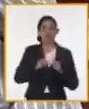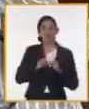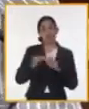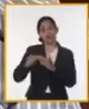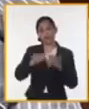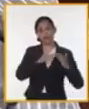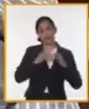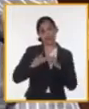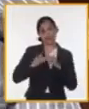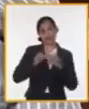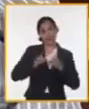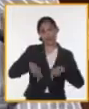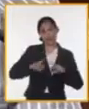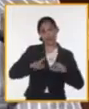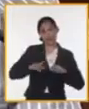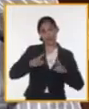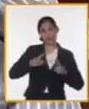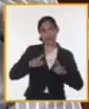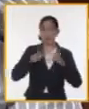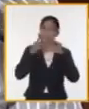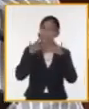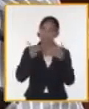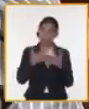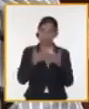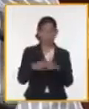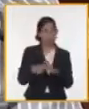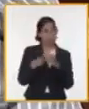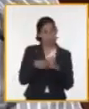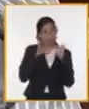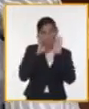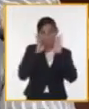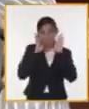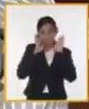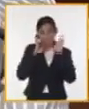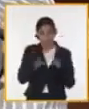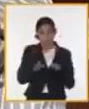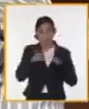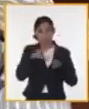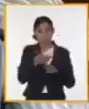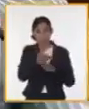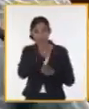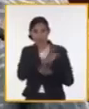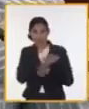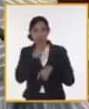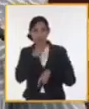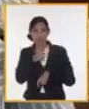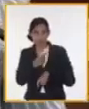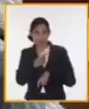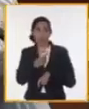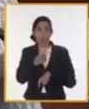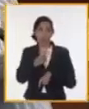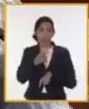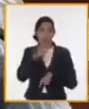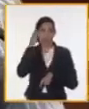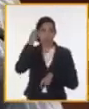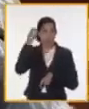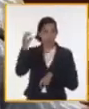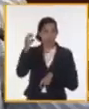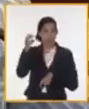Y por supuesto ratificar desde el inicio que la tolerancia cero que ha planteado la dirección del gobierno del partido